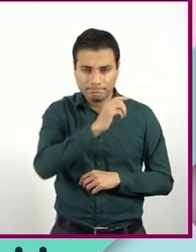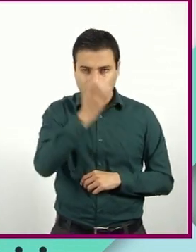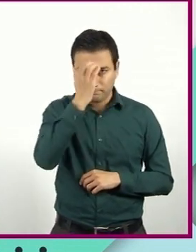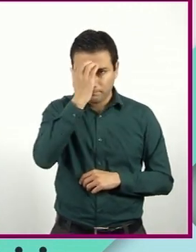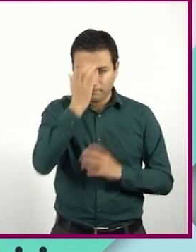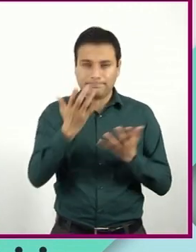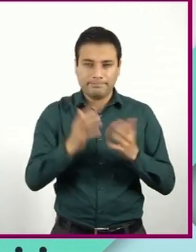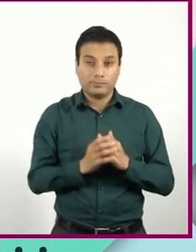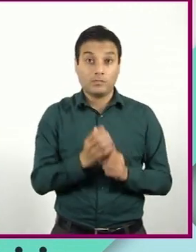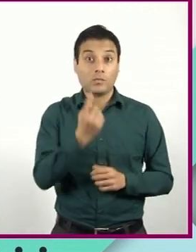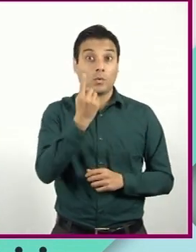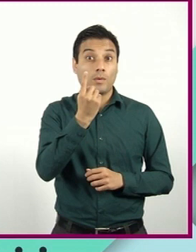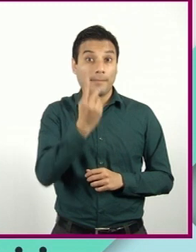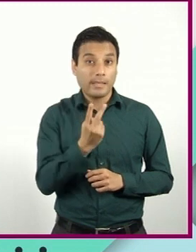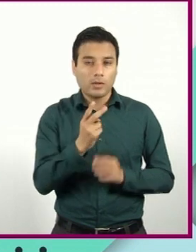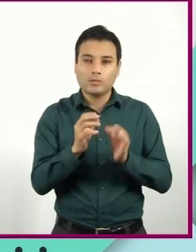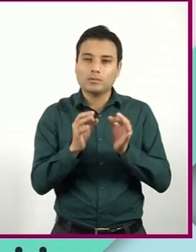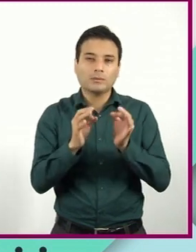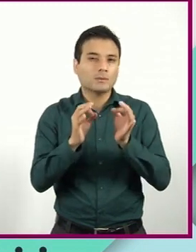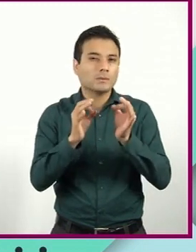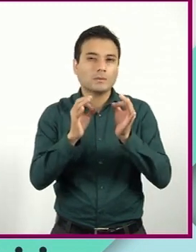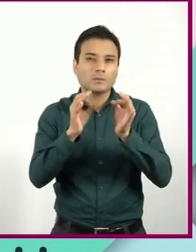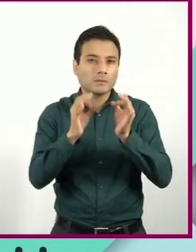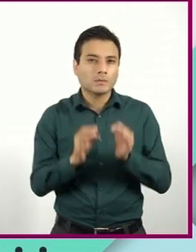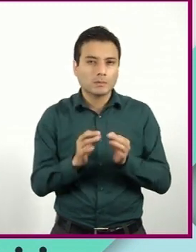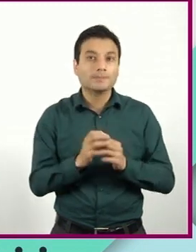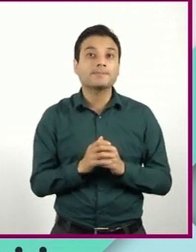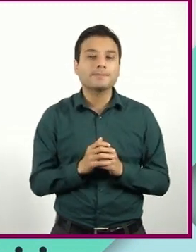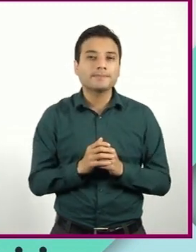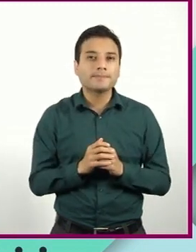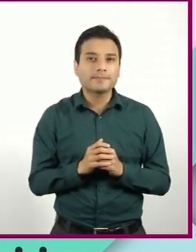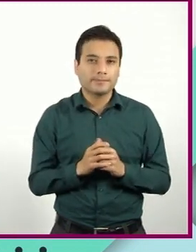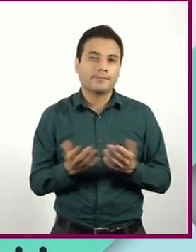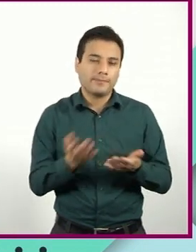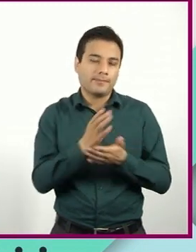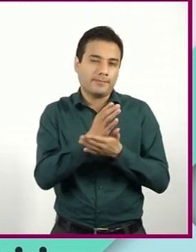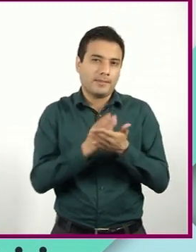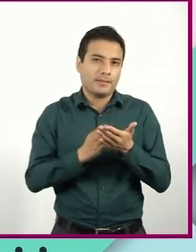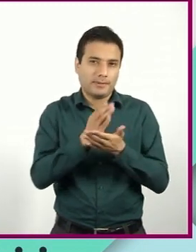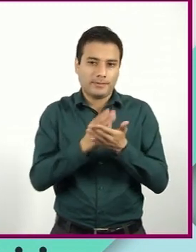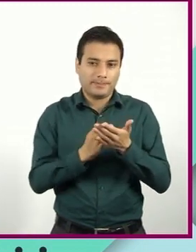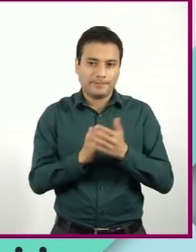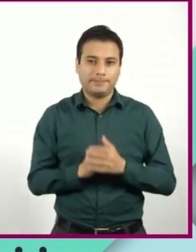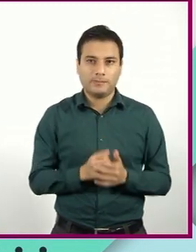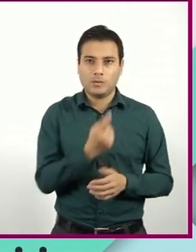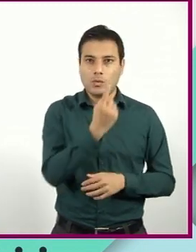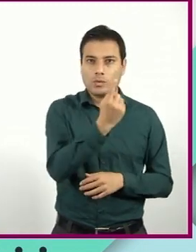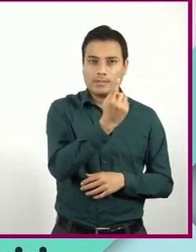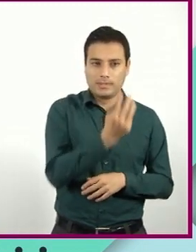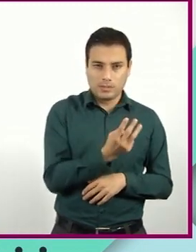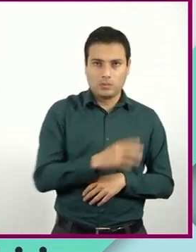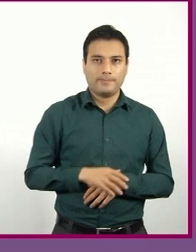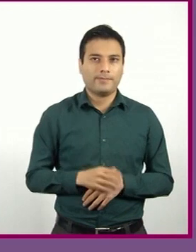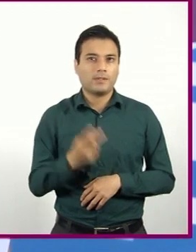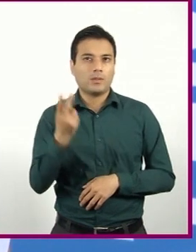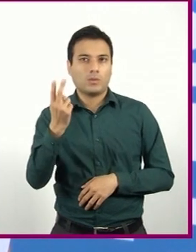efectivamente 1/2 es la fracción que se encuentra exactamente a la mitad de 1/3 y